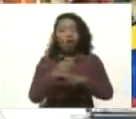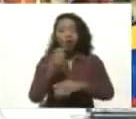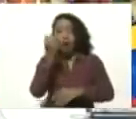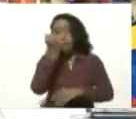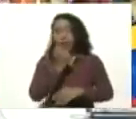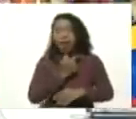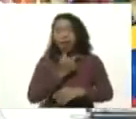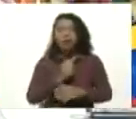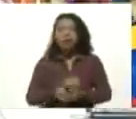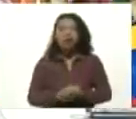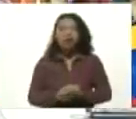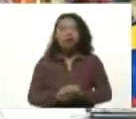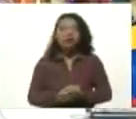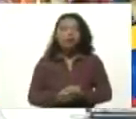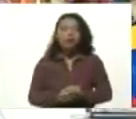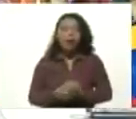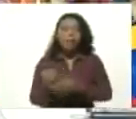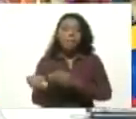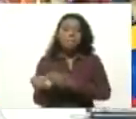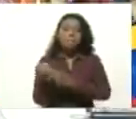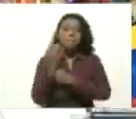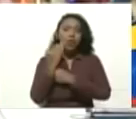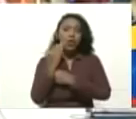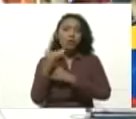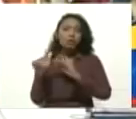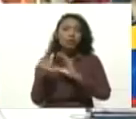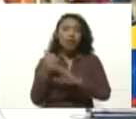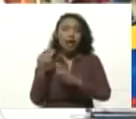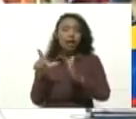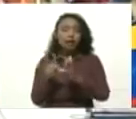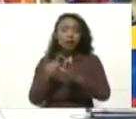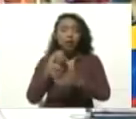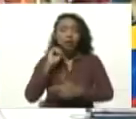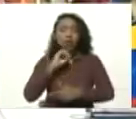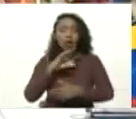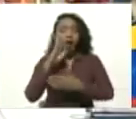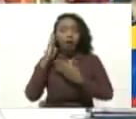bueno, me mandó un mensaje desde un liceo histórico allá,